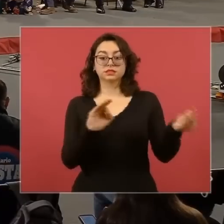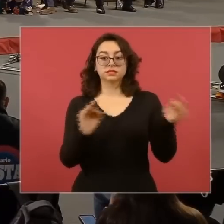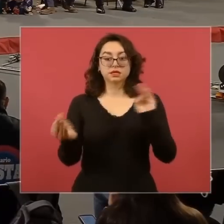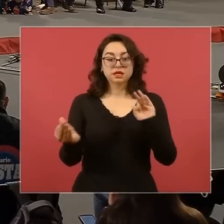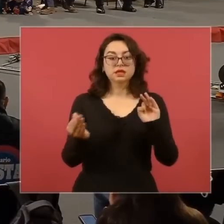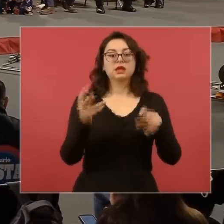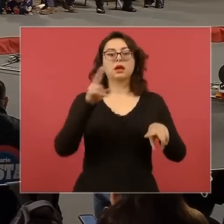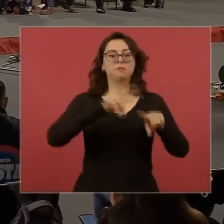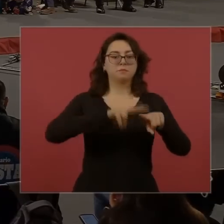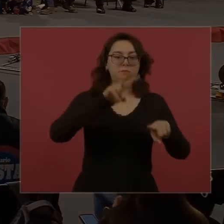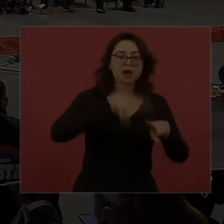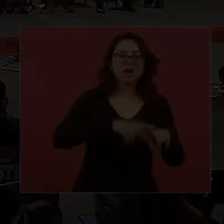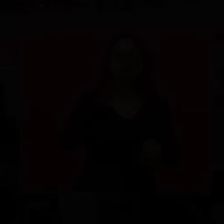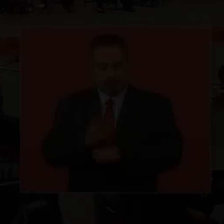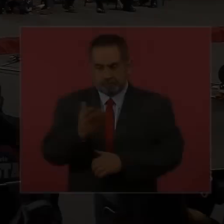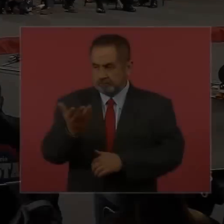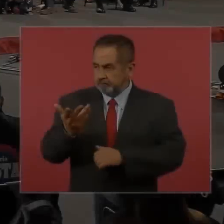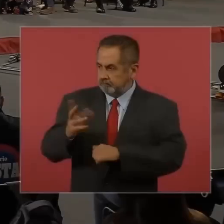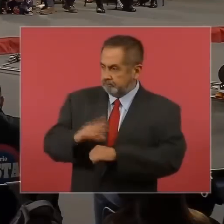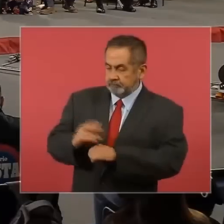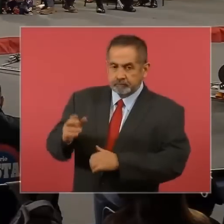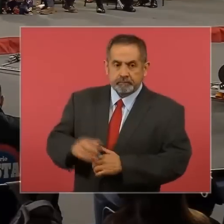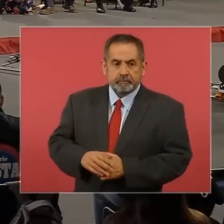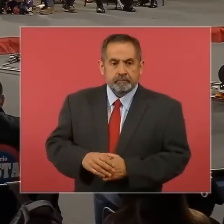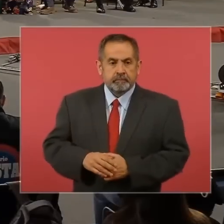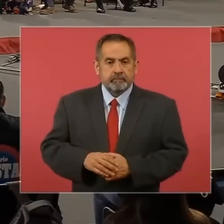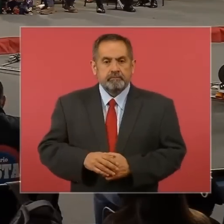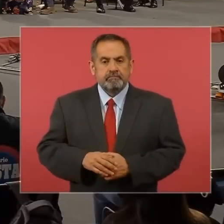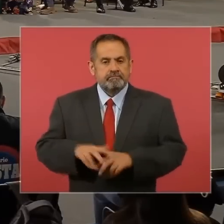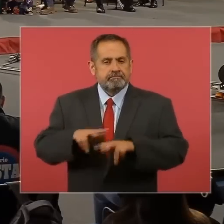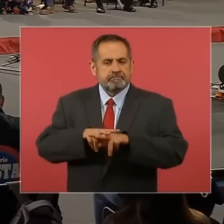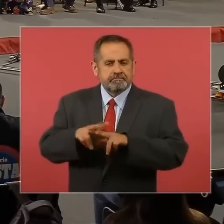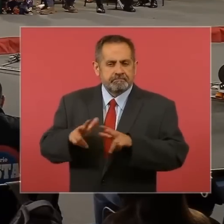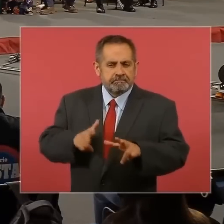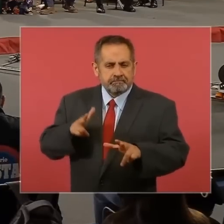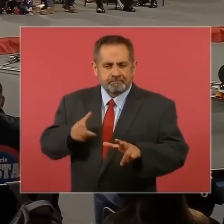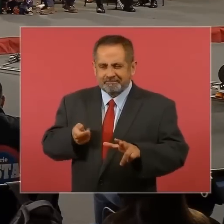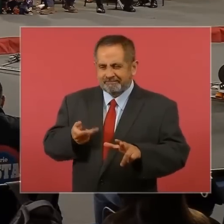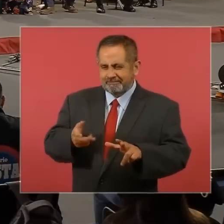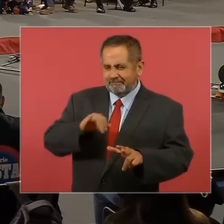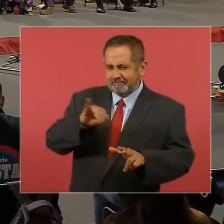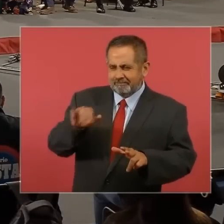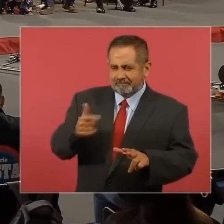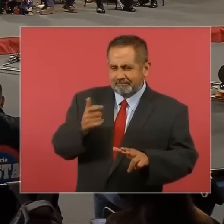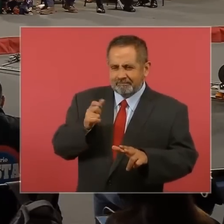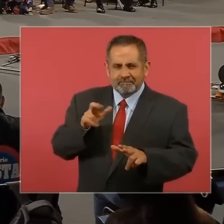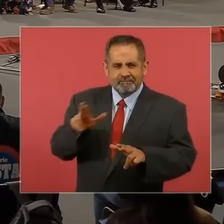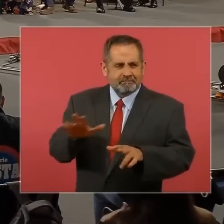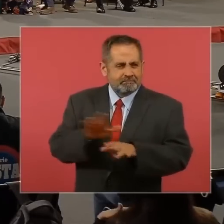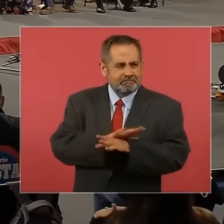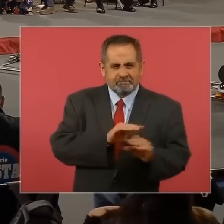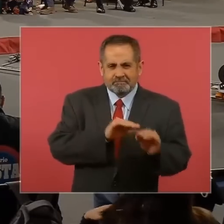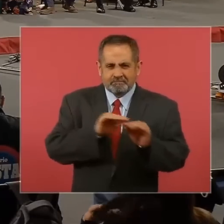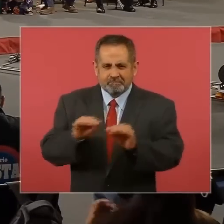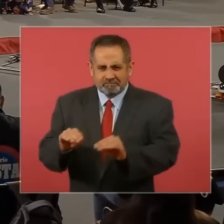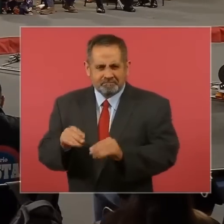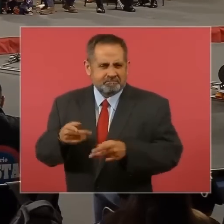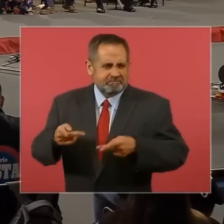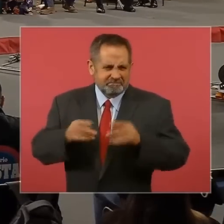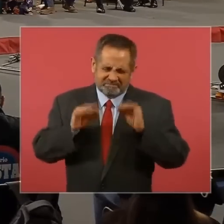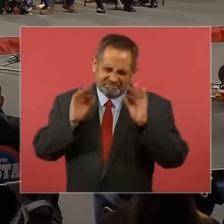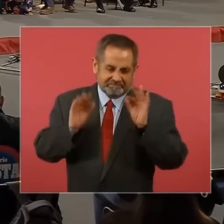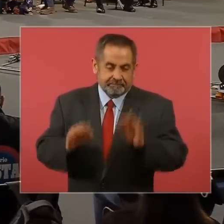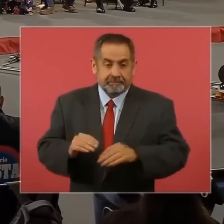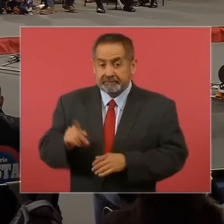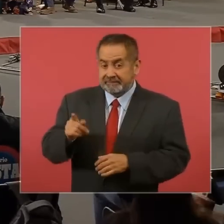en las comunidades de Yucatán. El jaguar rodante se está preparando para su embarque y traslado a la península. Este es el